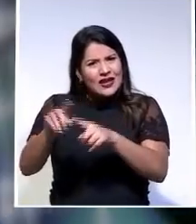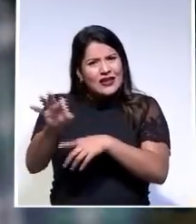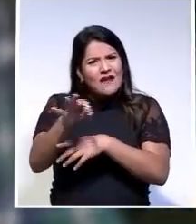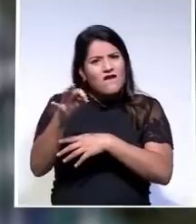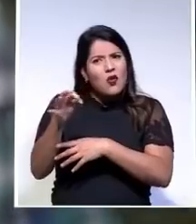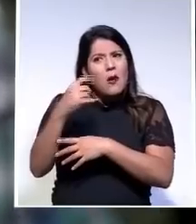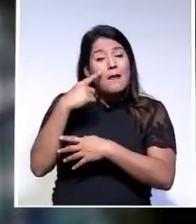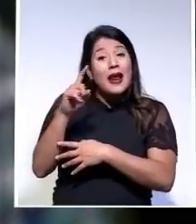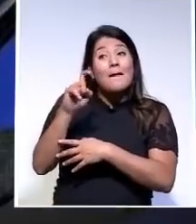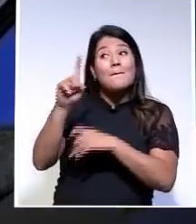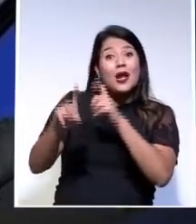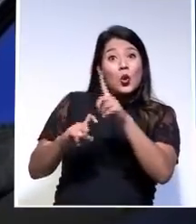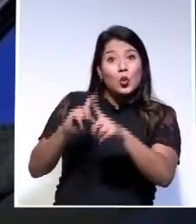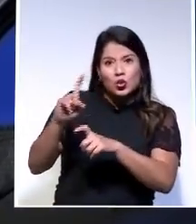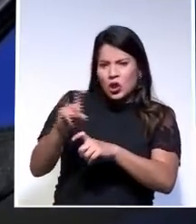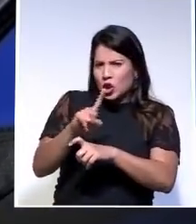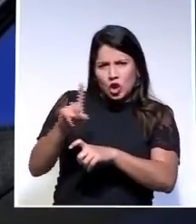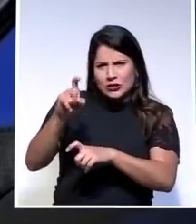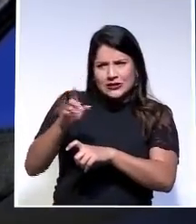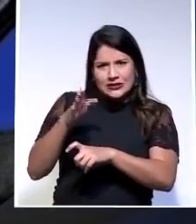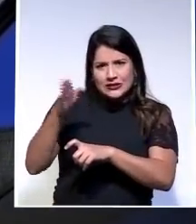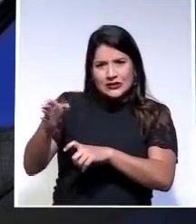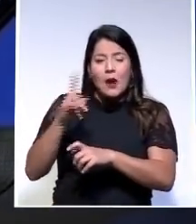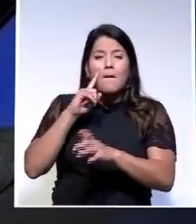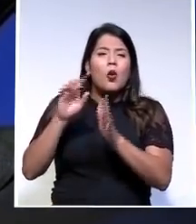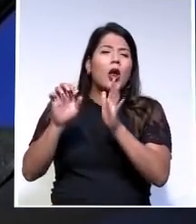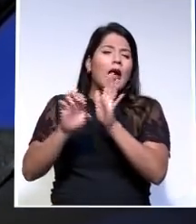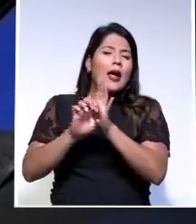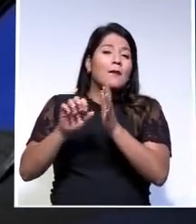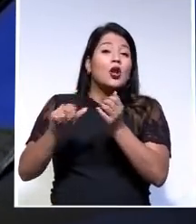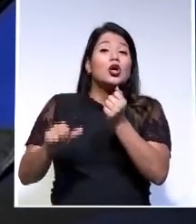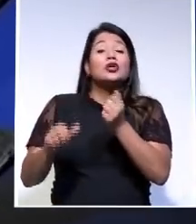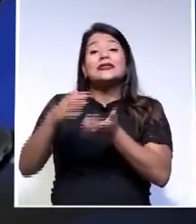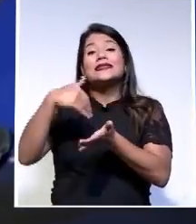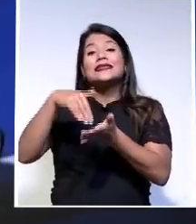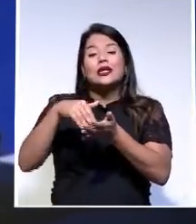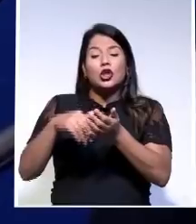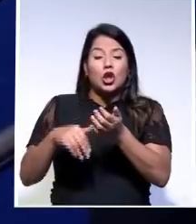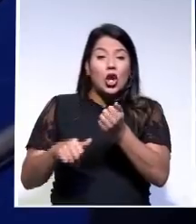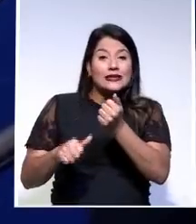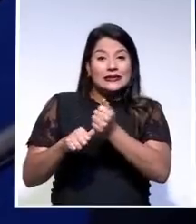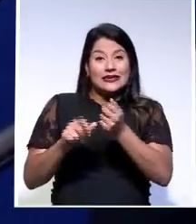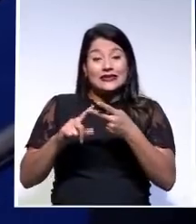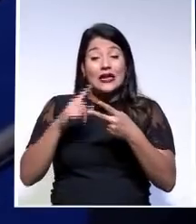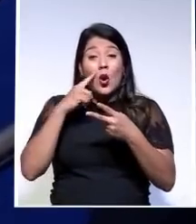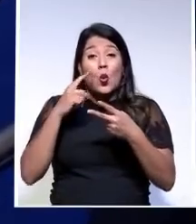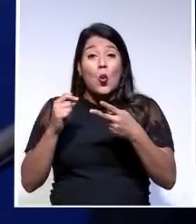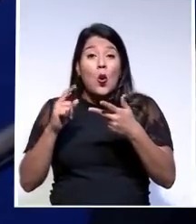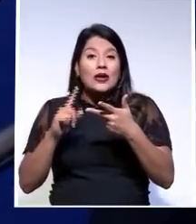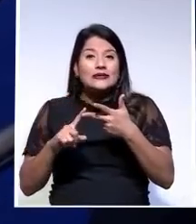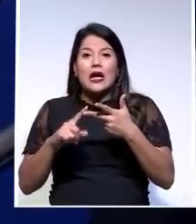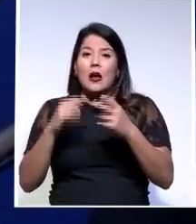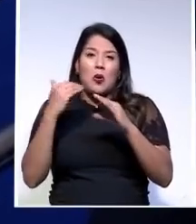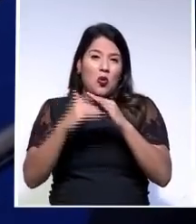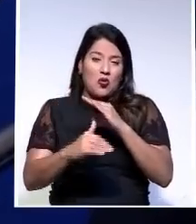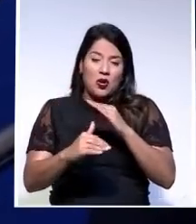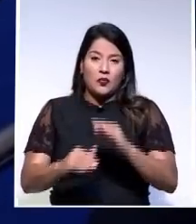no presencial, como por ejemplo los centros de asistencia, WhatsApp, Telegram o correos electrónicos oficiales.